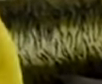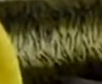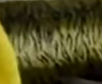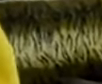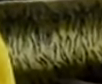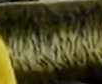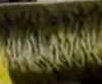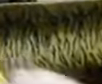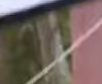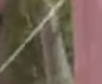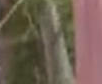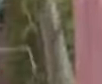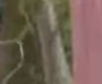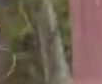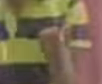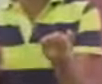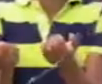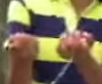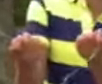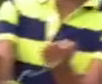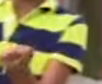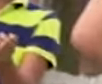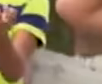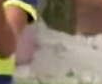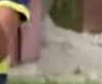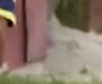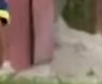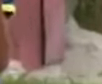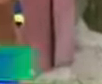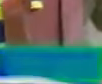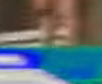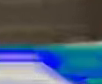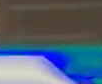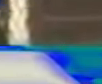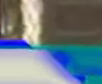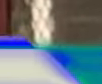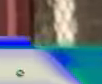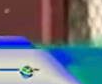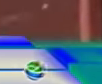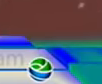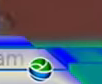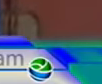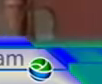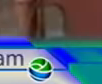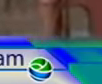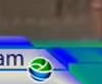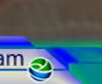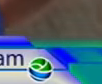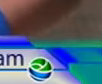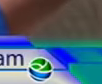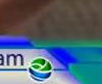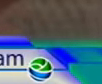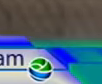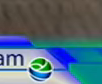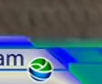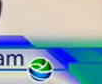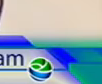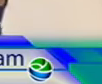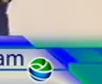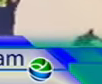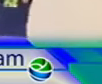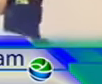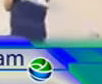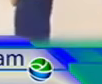de la primera infancia con alfombras voladoras, construyendo una torre y mucho más. A las 10 de